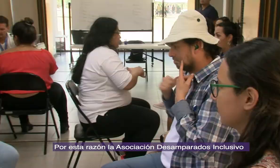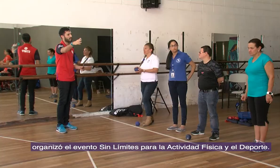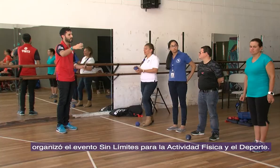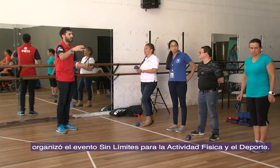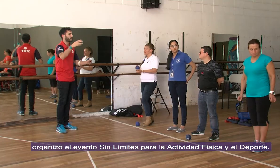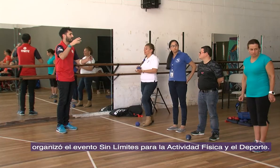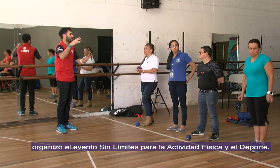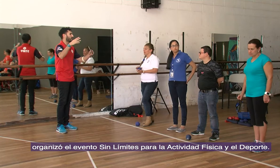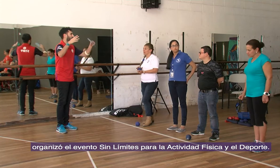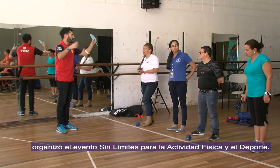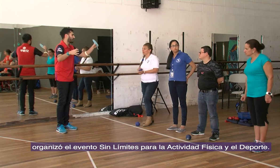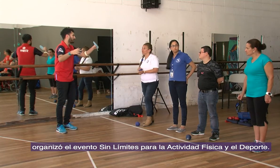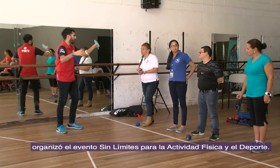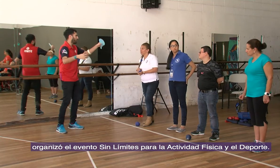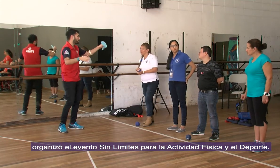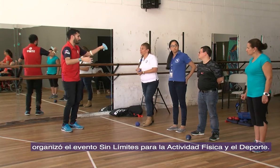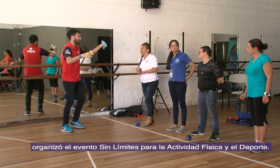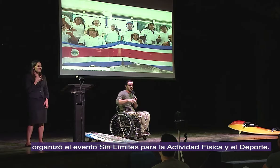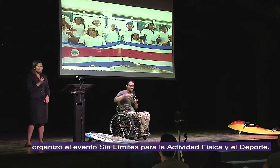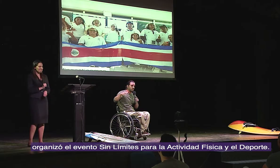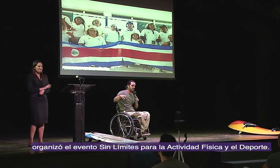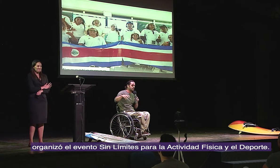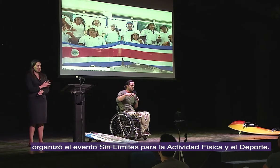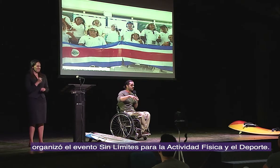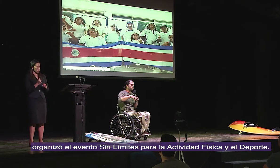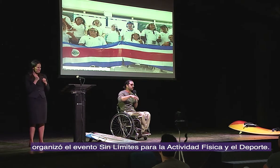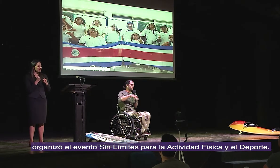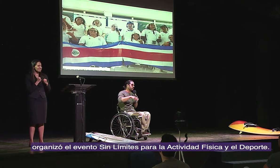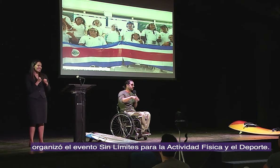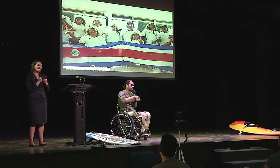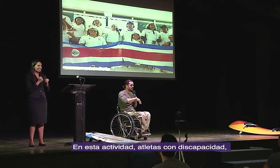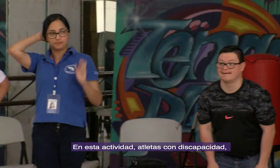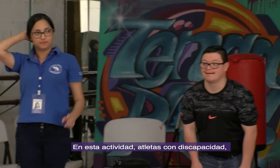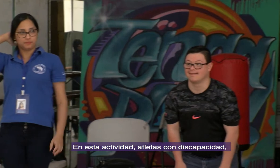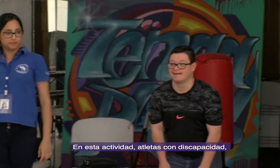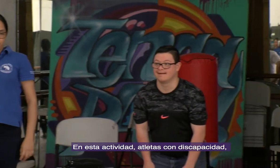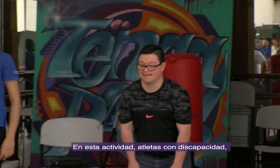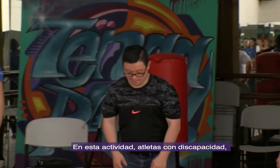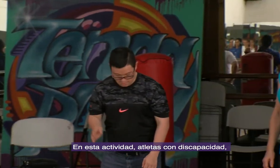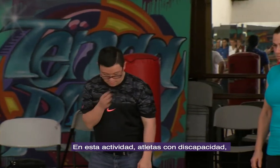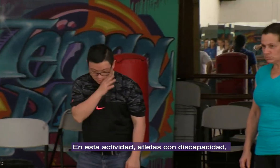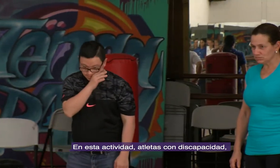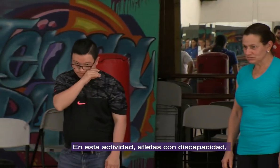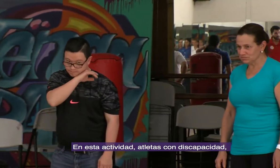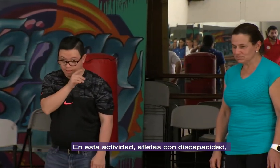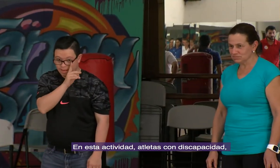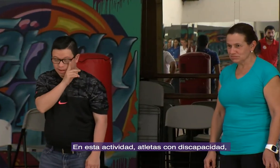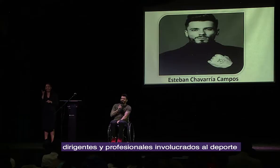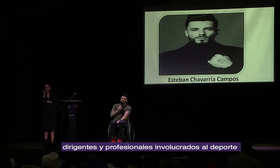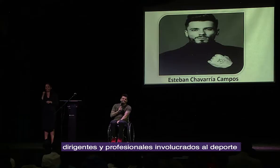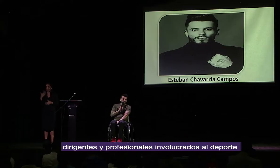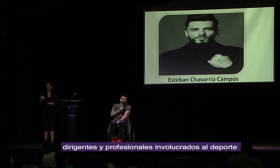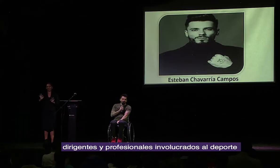Inclusivo organizó el evento Sin Límites para la Actividad Física y el Deporte. En esta actividad, atletas con